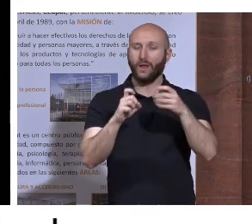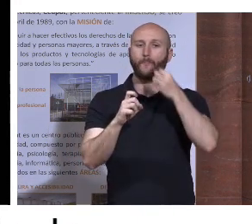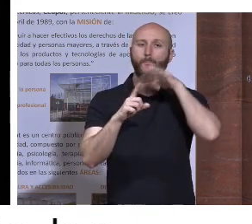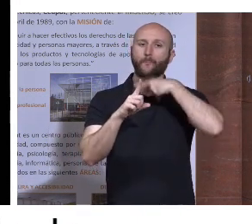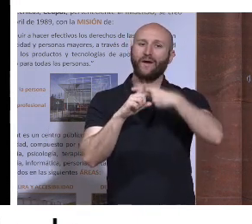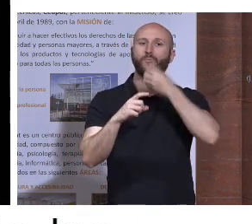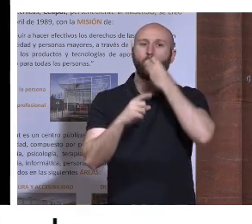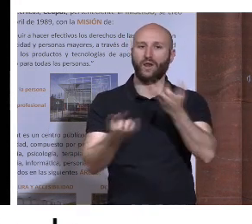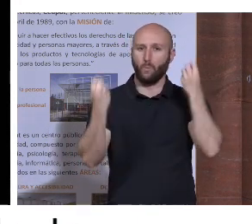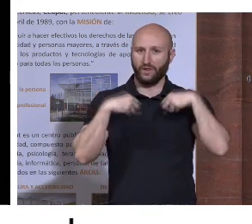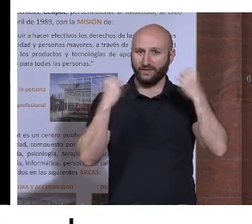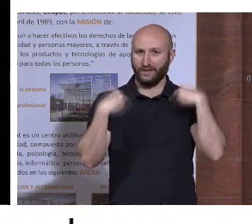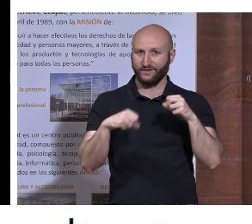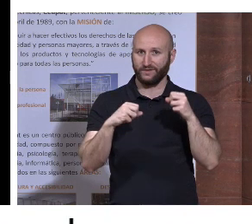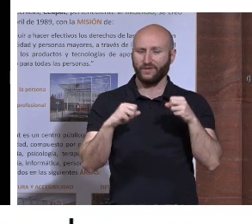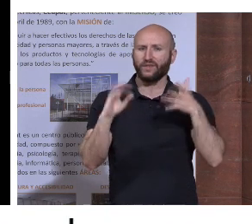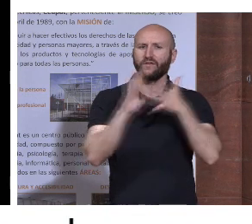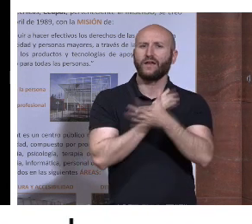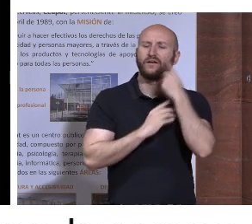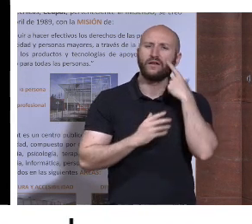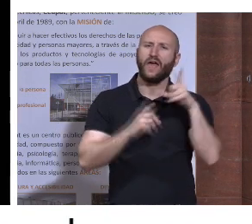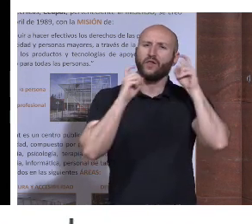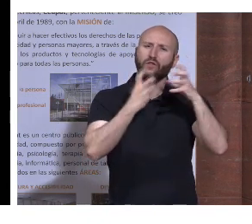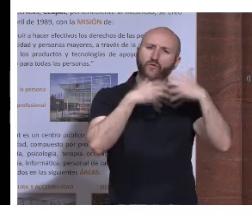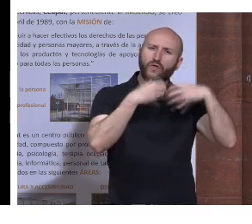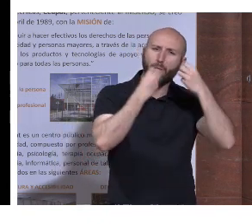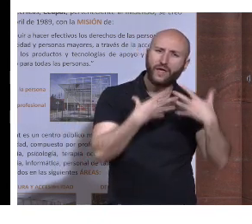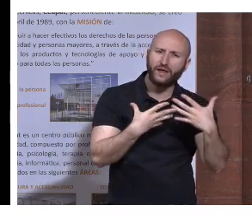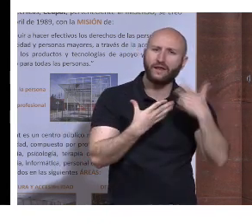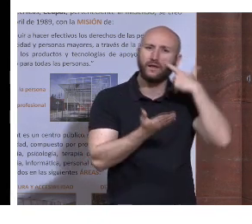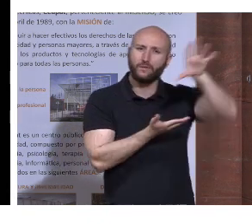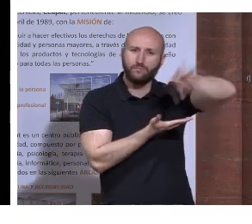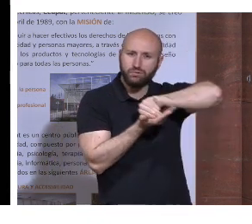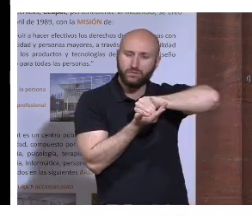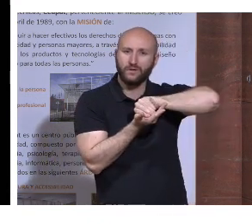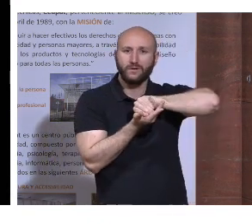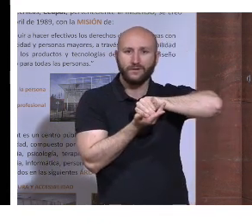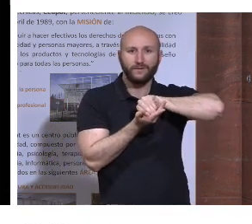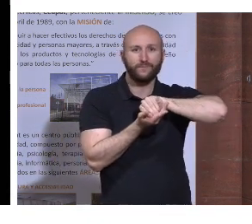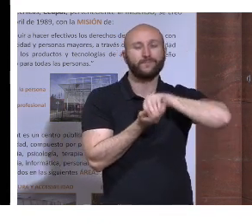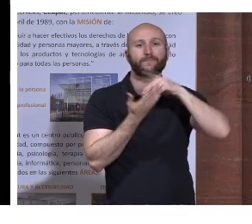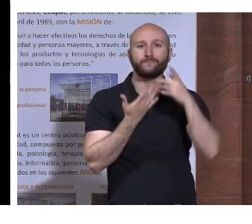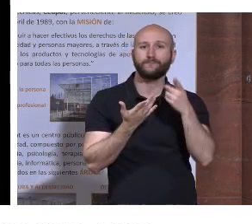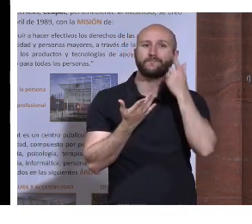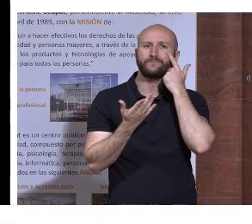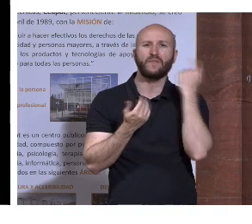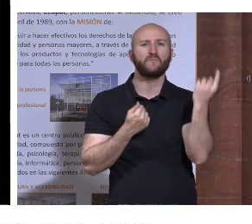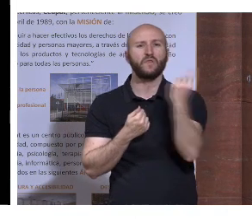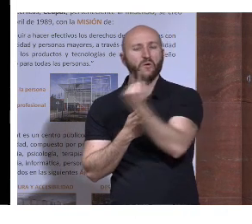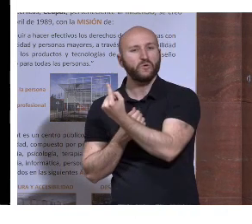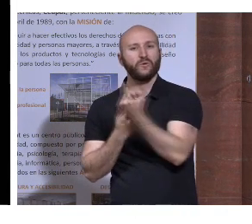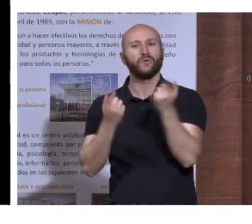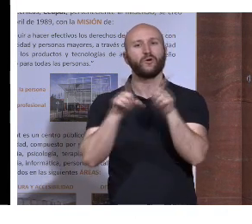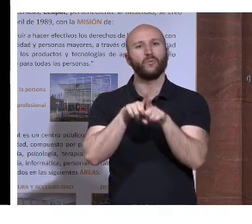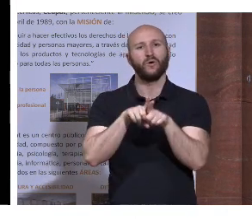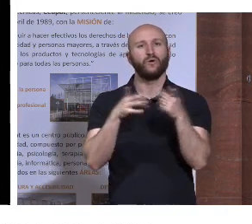prácticas, es decir, qué funciona en educación y sistematizarlo. Romper un poco con esto de que cada uno somos los